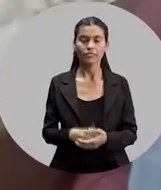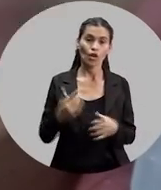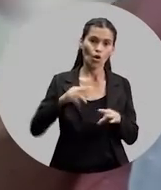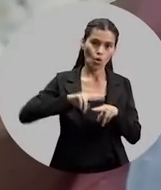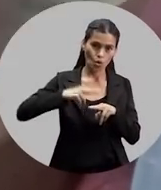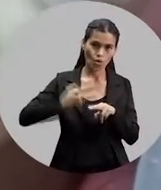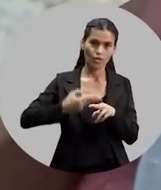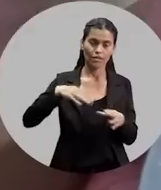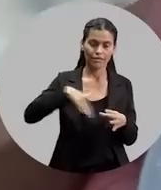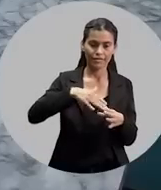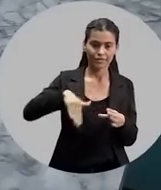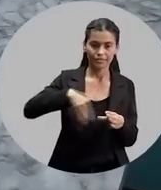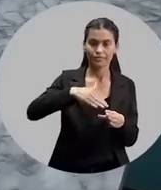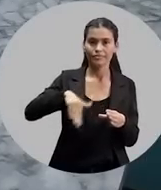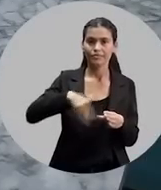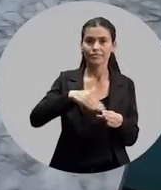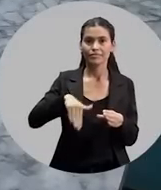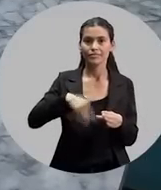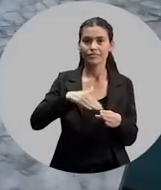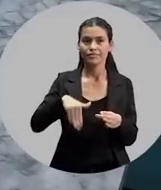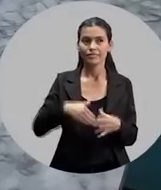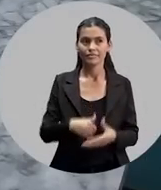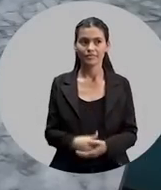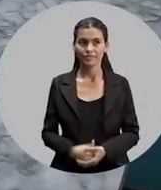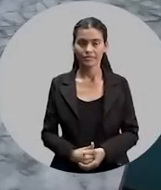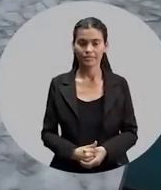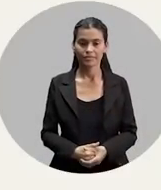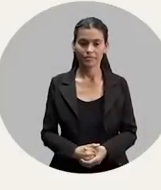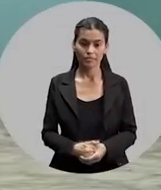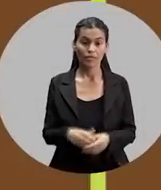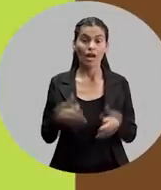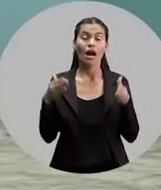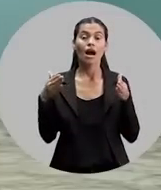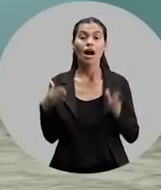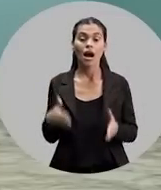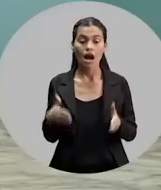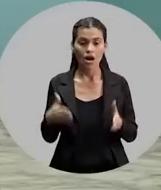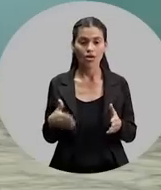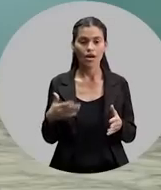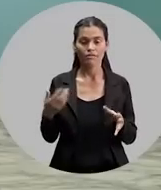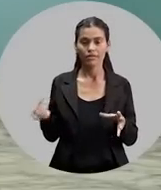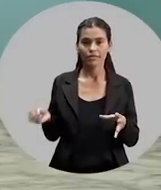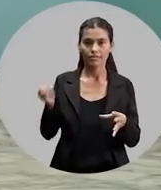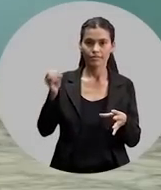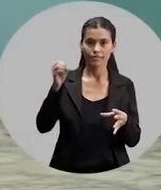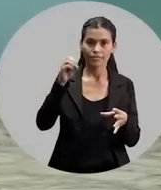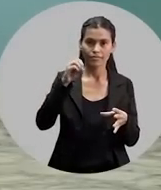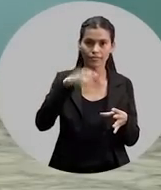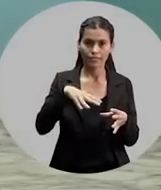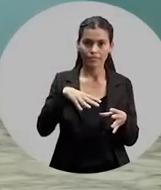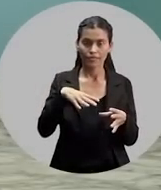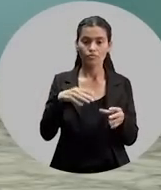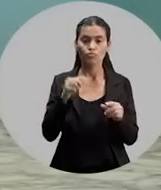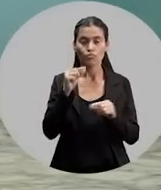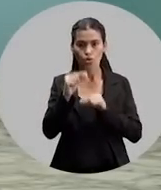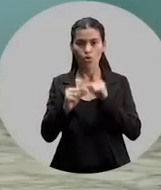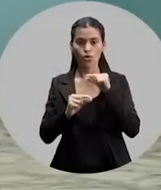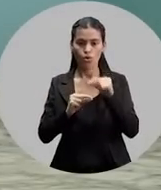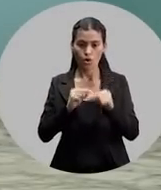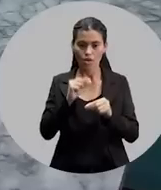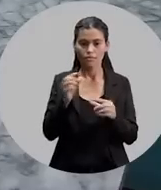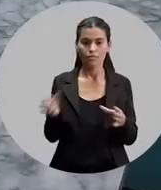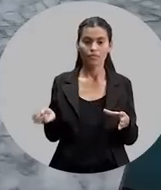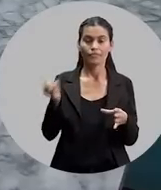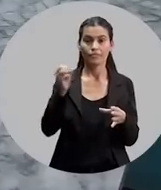Y volvemos a batir. En este momento vamos a ir incorporando los huevos de a